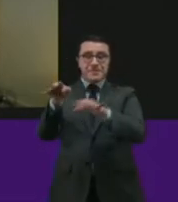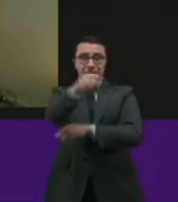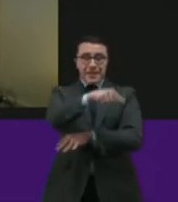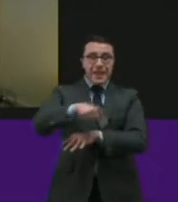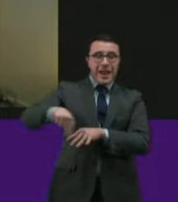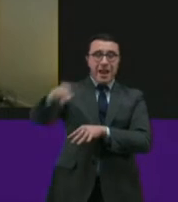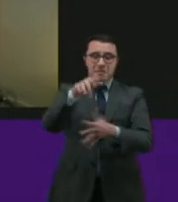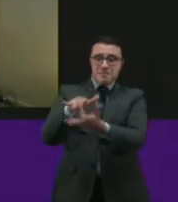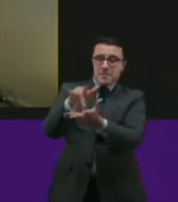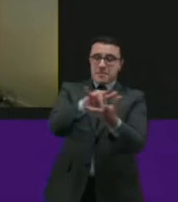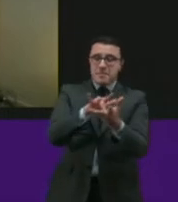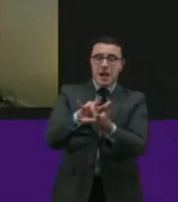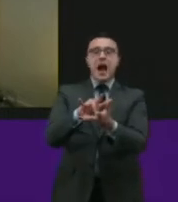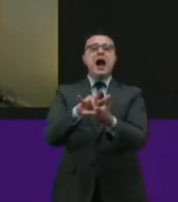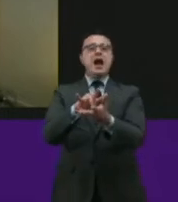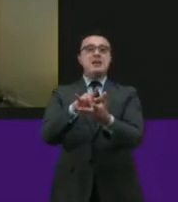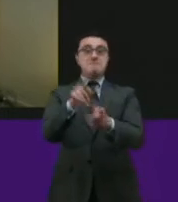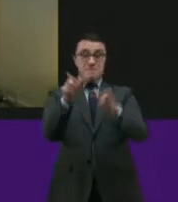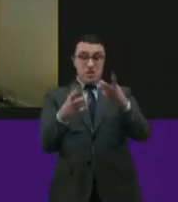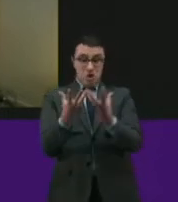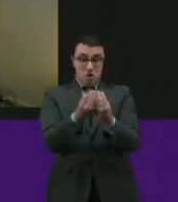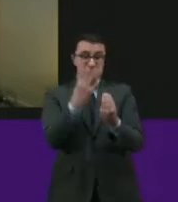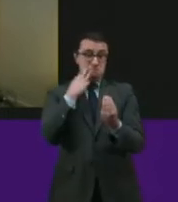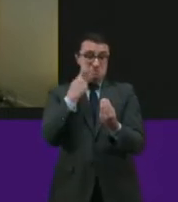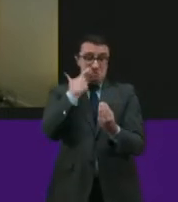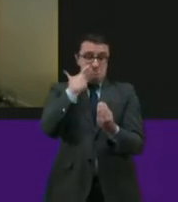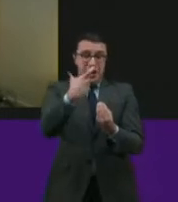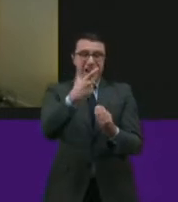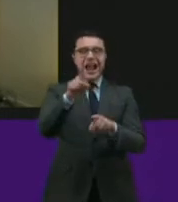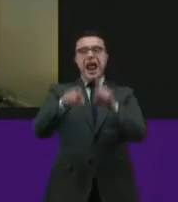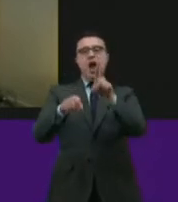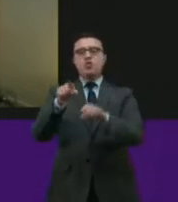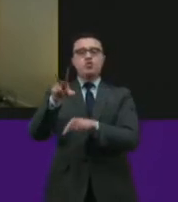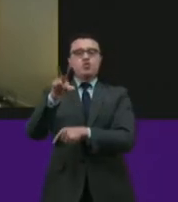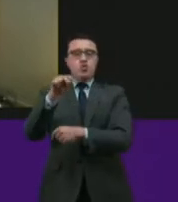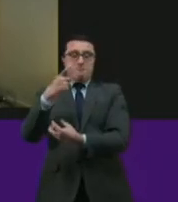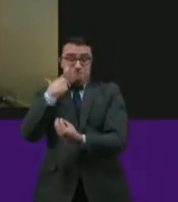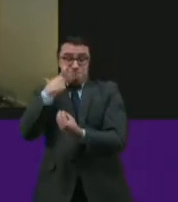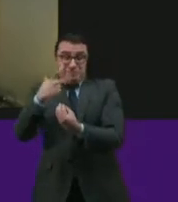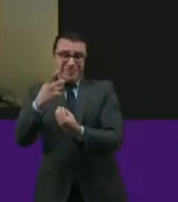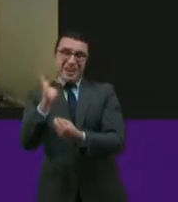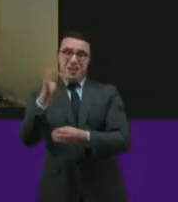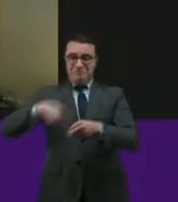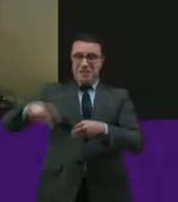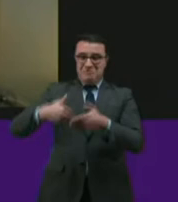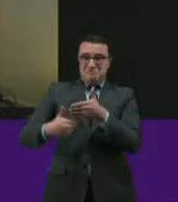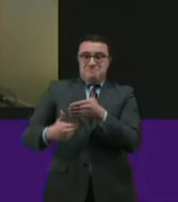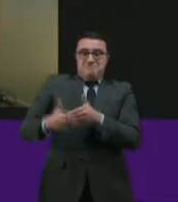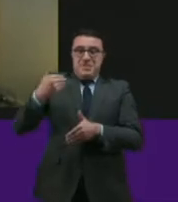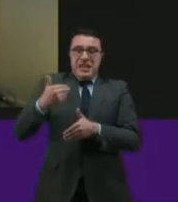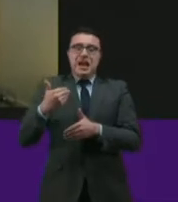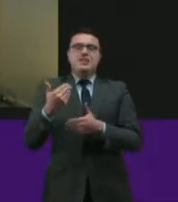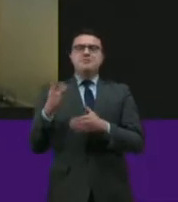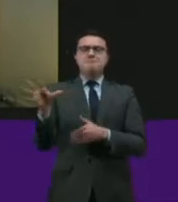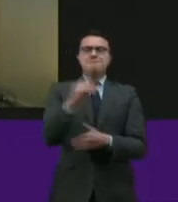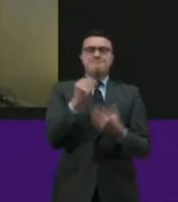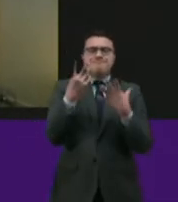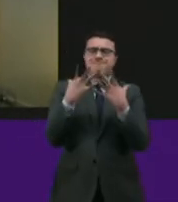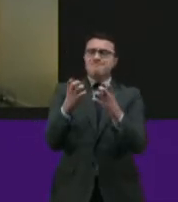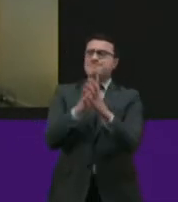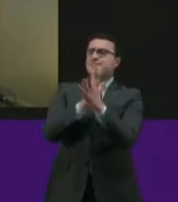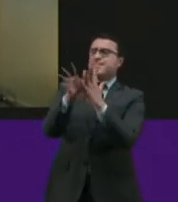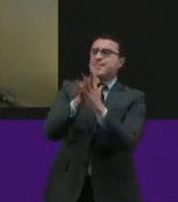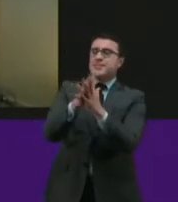acá participando, tanto los cracks como los no tan cracks que están arrancando, pero yo creo que cualquiera se muere porque tú los escuches.